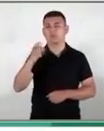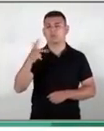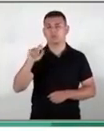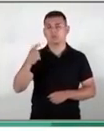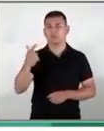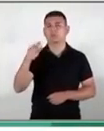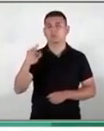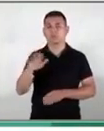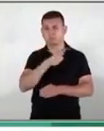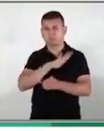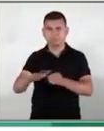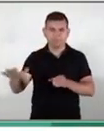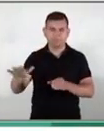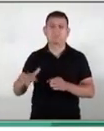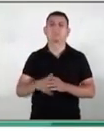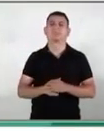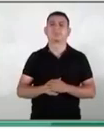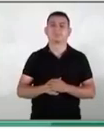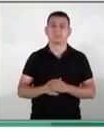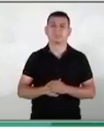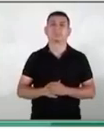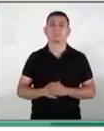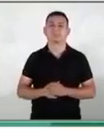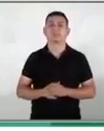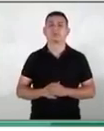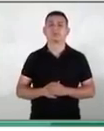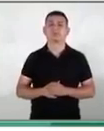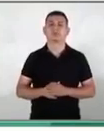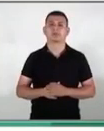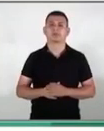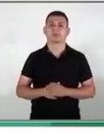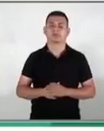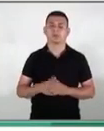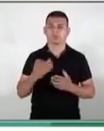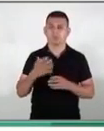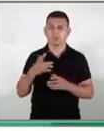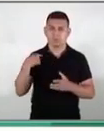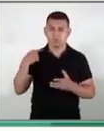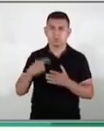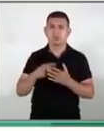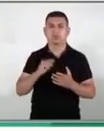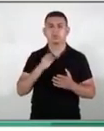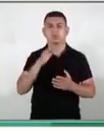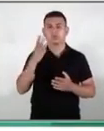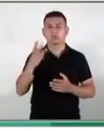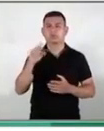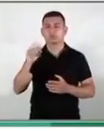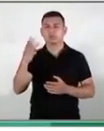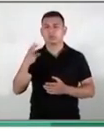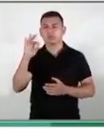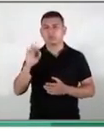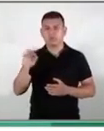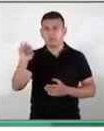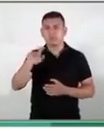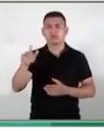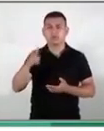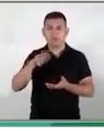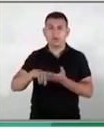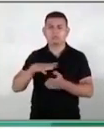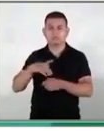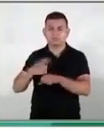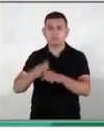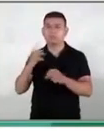68.7%. El porcentaje de camas ocupadas es hasta este momento de un 53.3%,